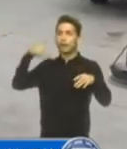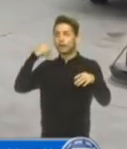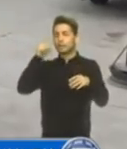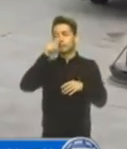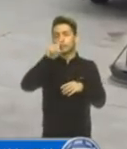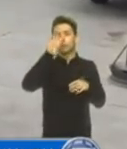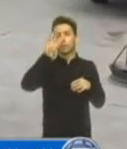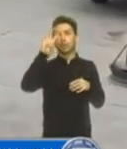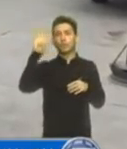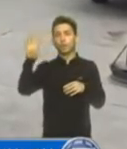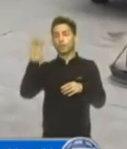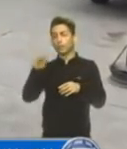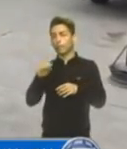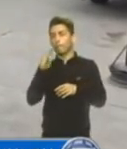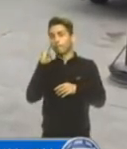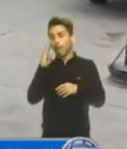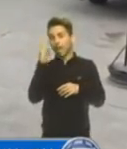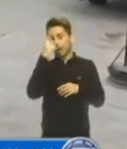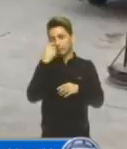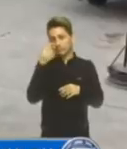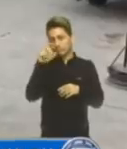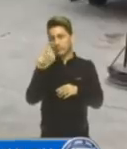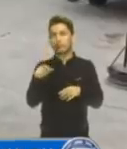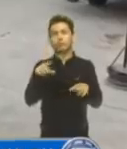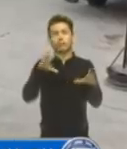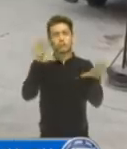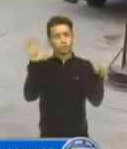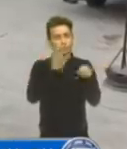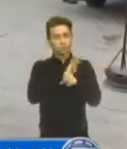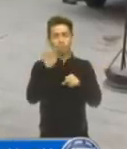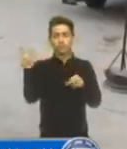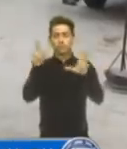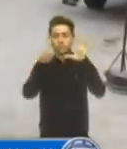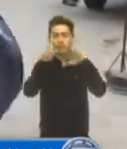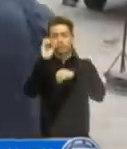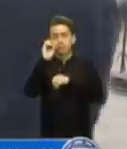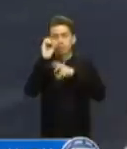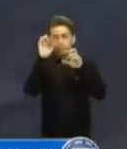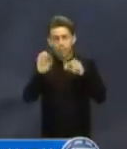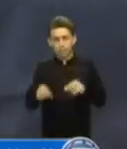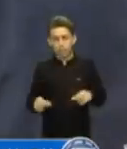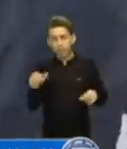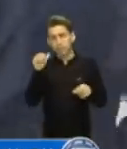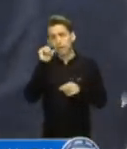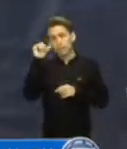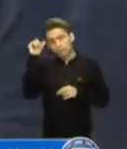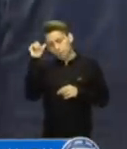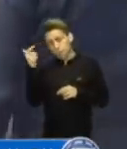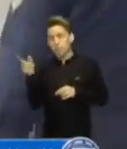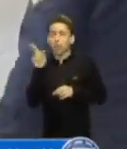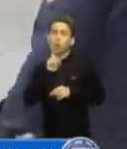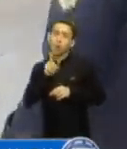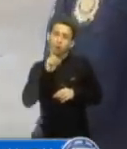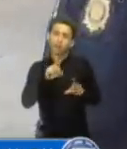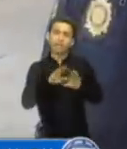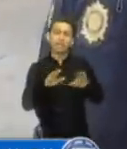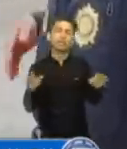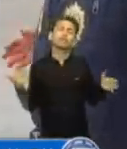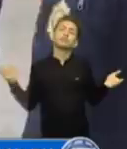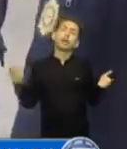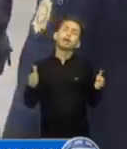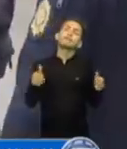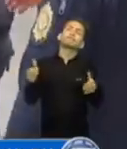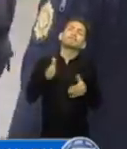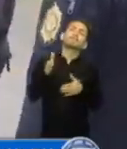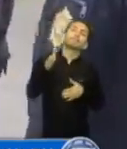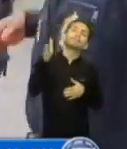144BSC, donde viajaban 60 indocumentados, entre adultos, jóvenes y niños. Se dirigían hacia la